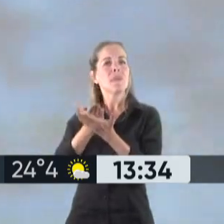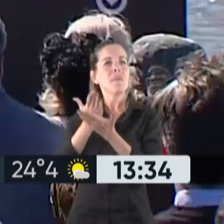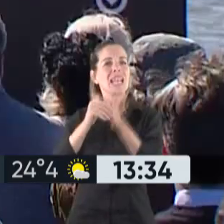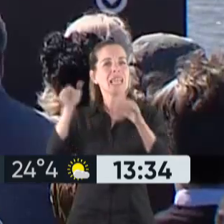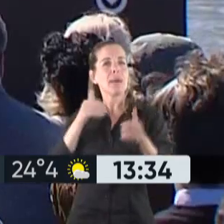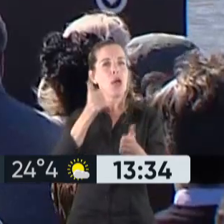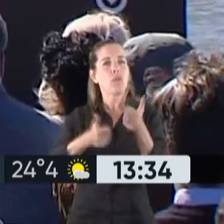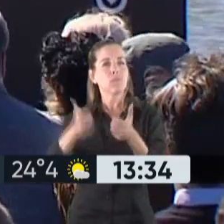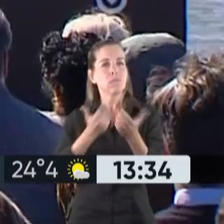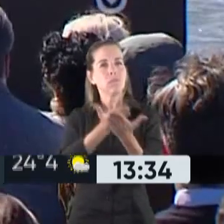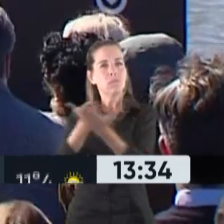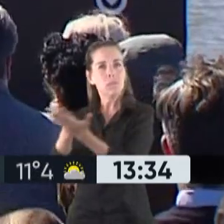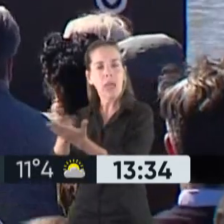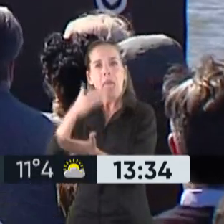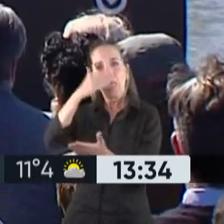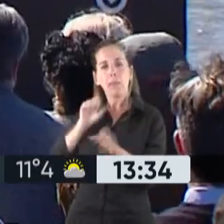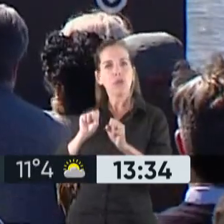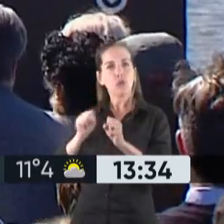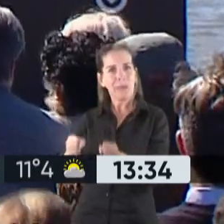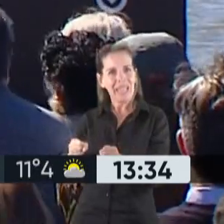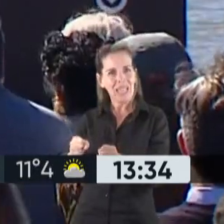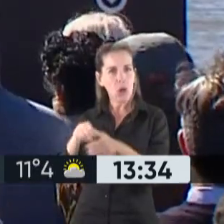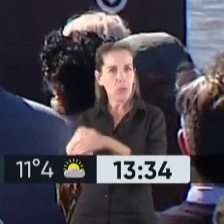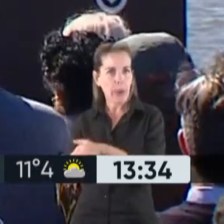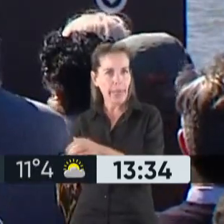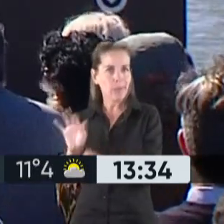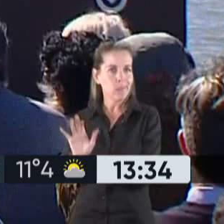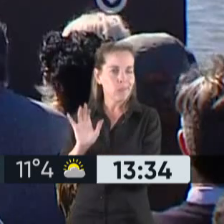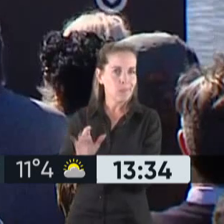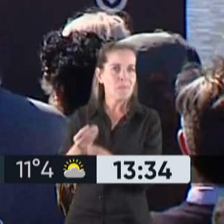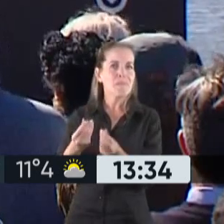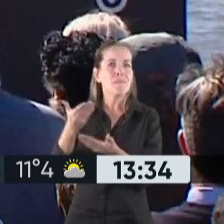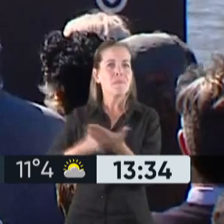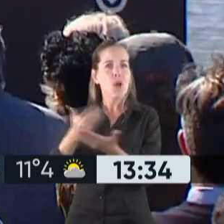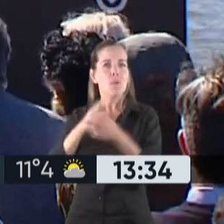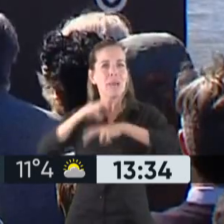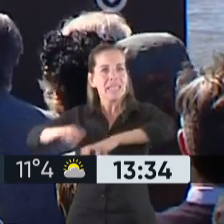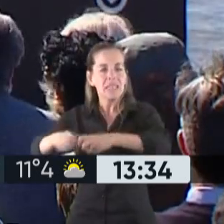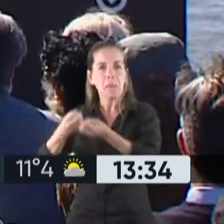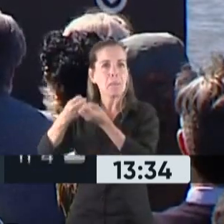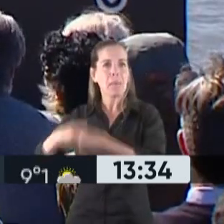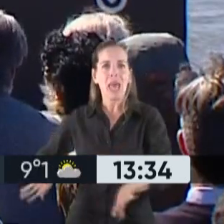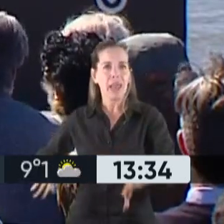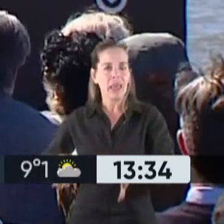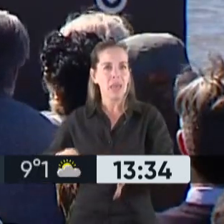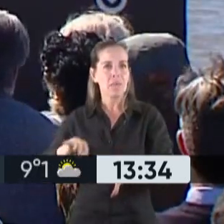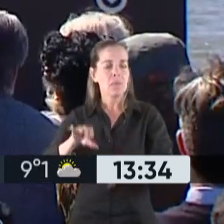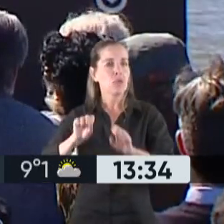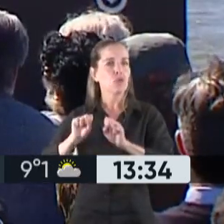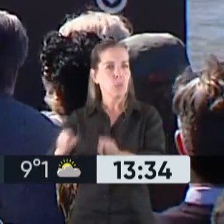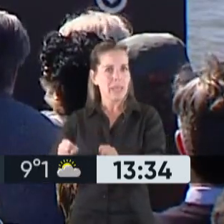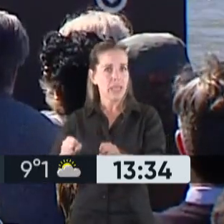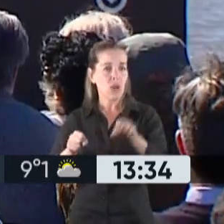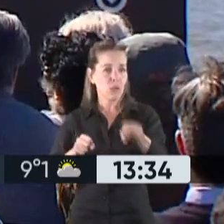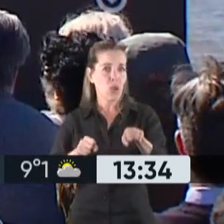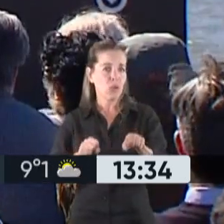quedó parado. Los papeles desaparecieron, todos se desinteresaron. La Argentina no avanzó en la construcción